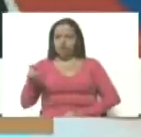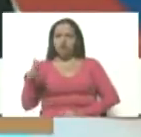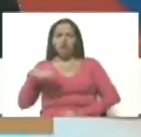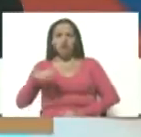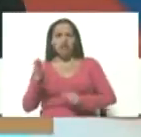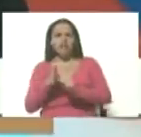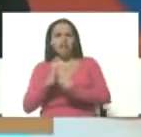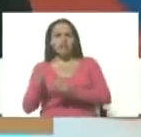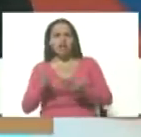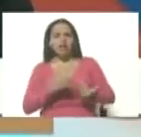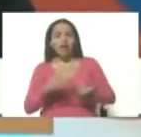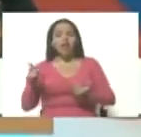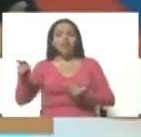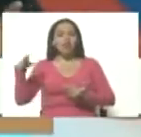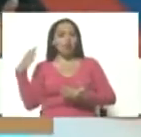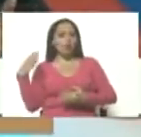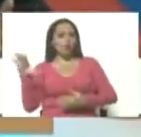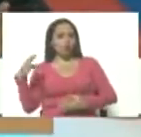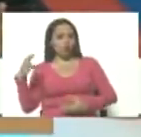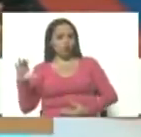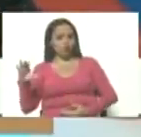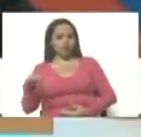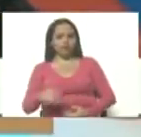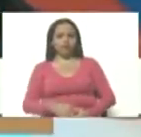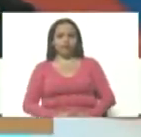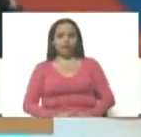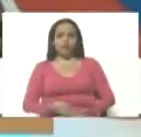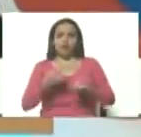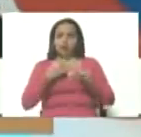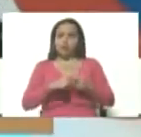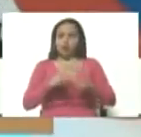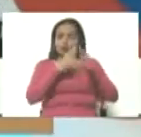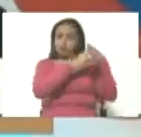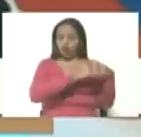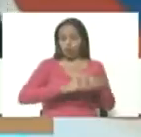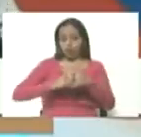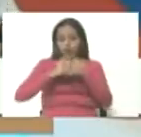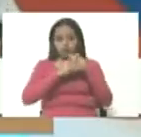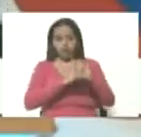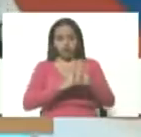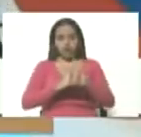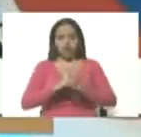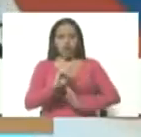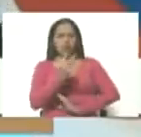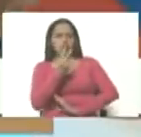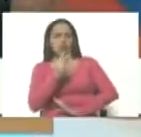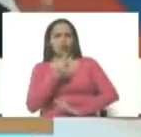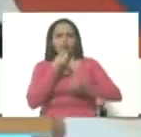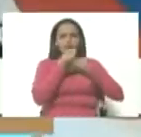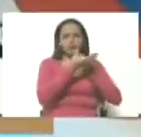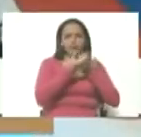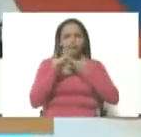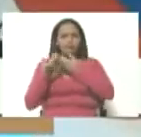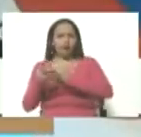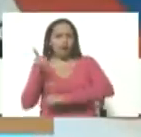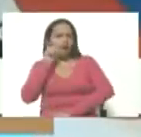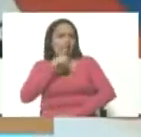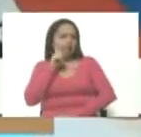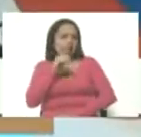Colombia. Pero el imperio estadounidense, en su doble moral y en su